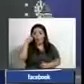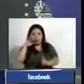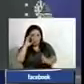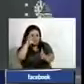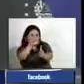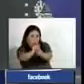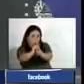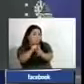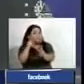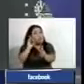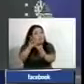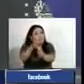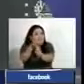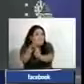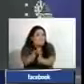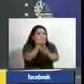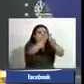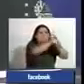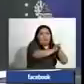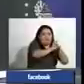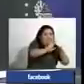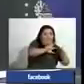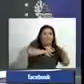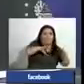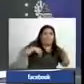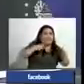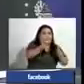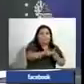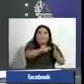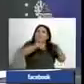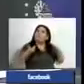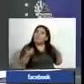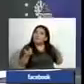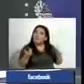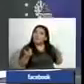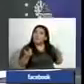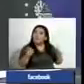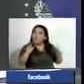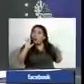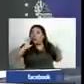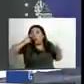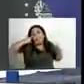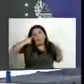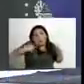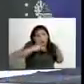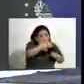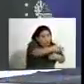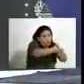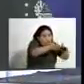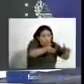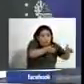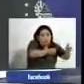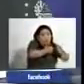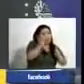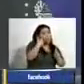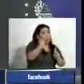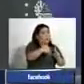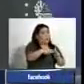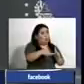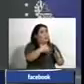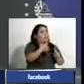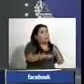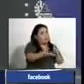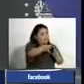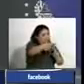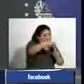centro de cuarentena lejos de sus familias y corriendo el riesgo de que en estos centros de cuarentena puedan